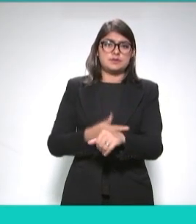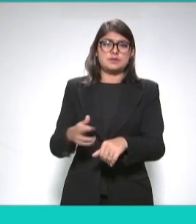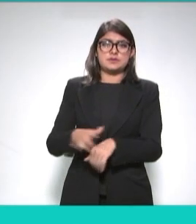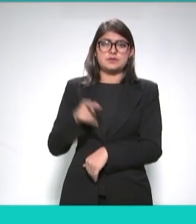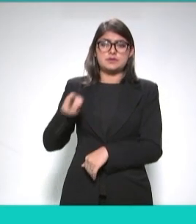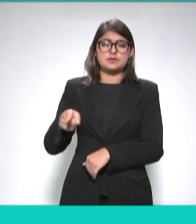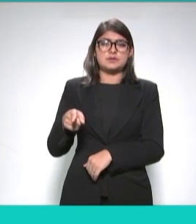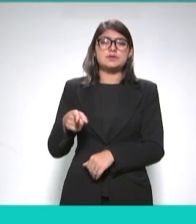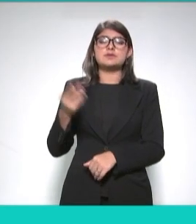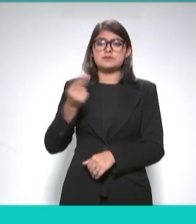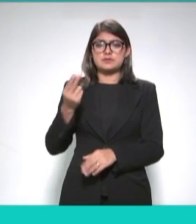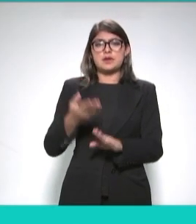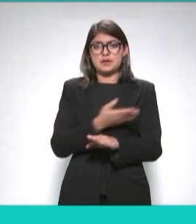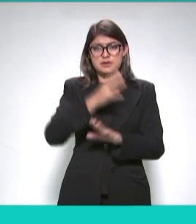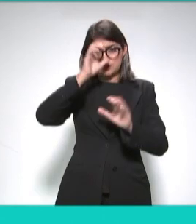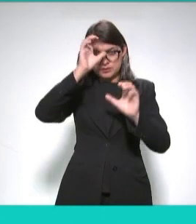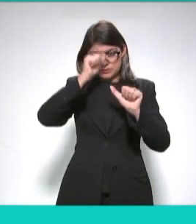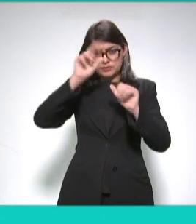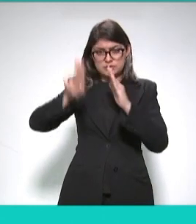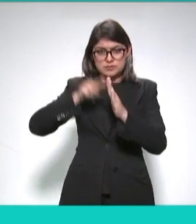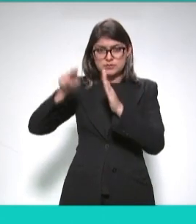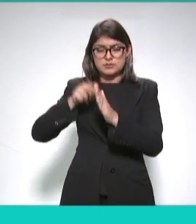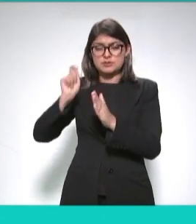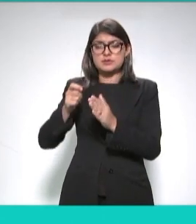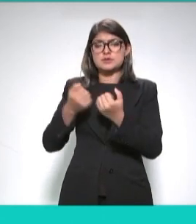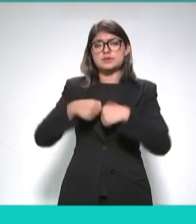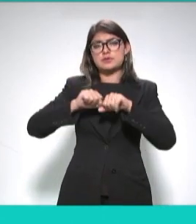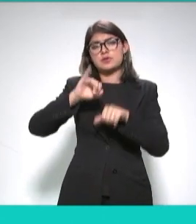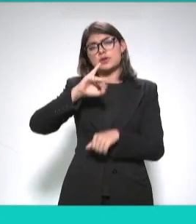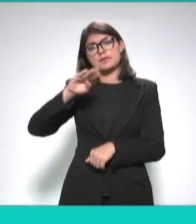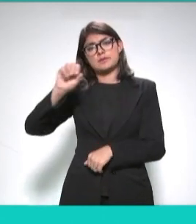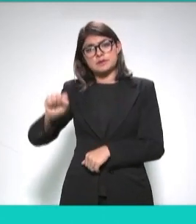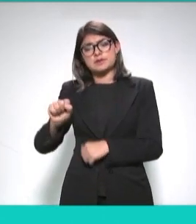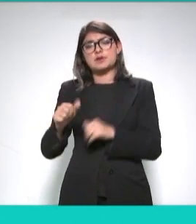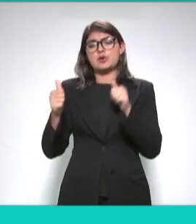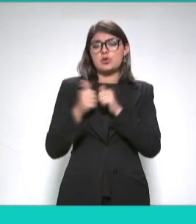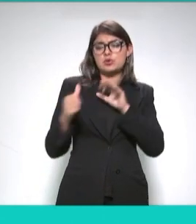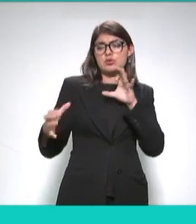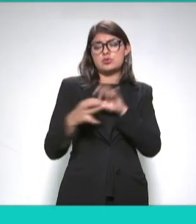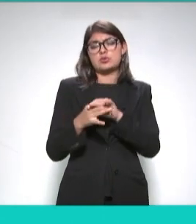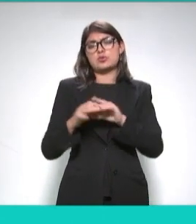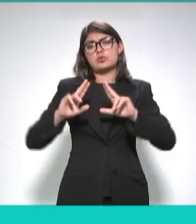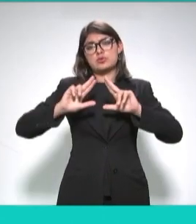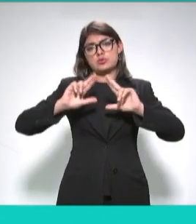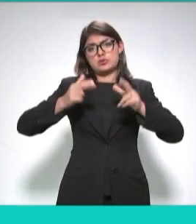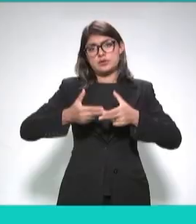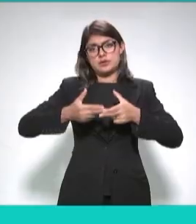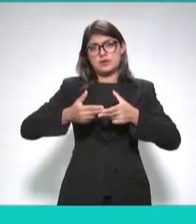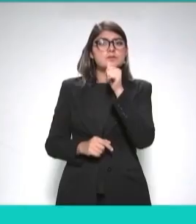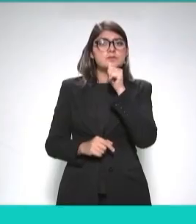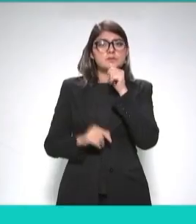convenio celebrado entre el instituto mexicano del seguro social y la unidad de inteligencia financiera del sujeto